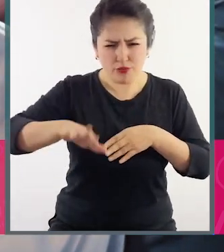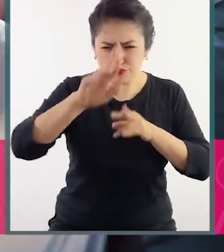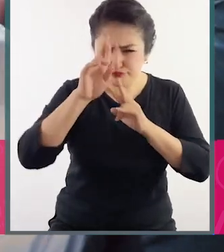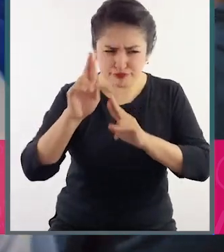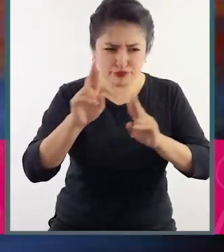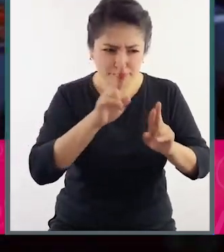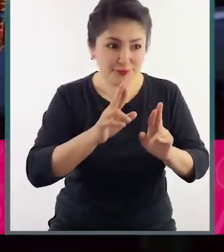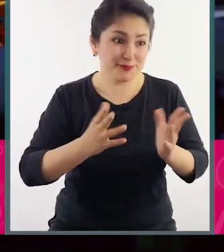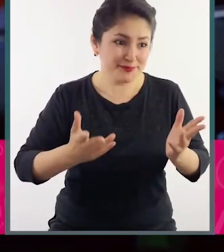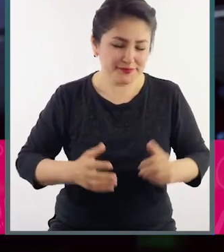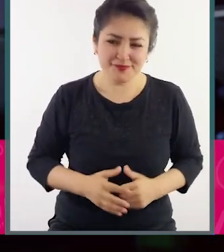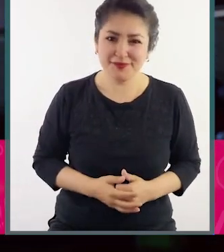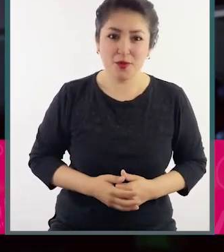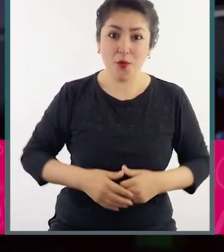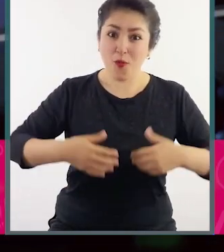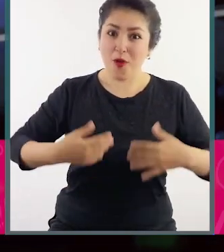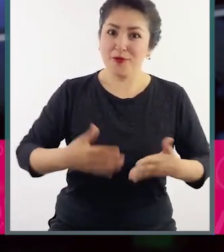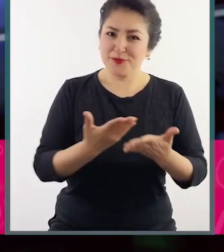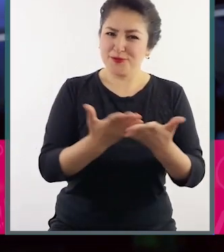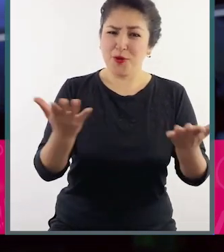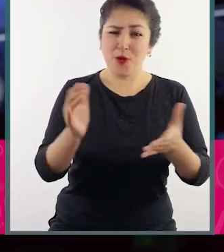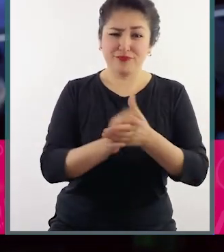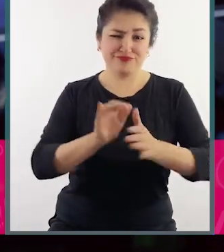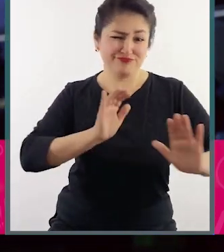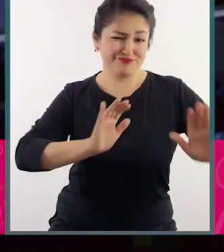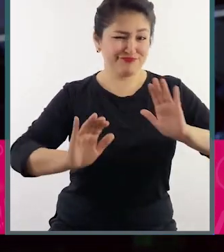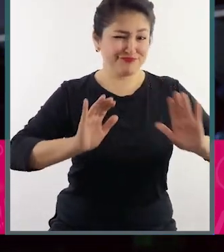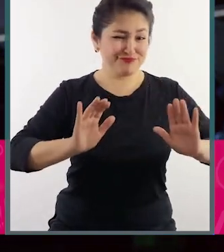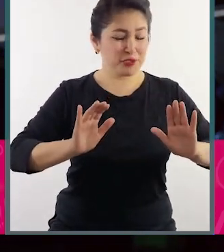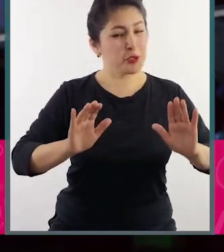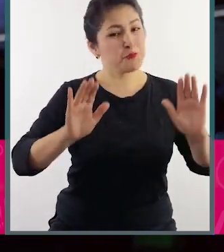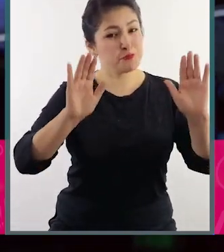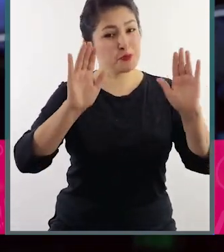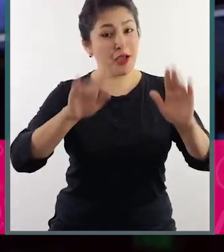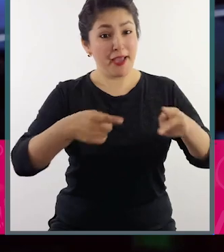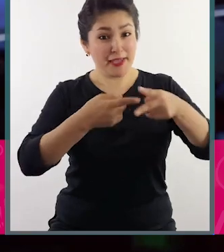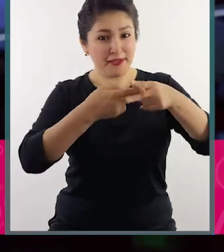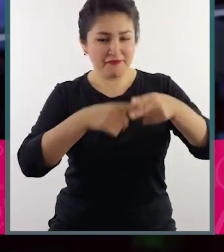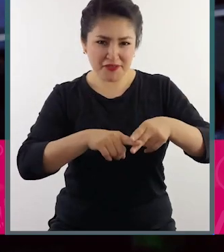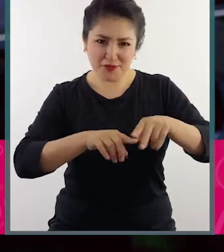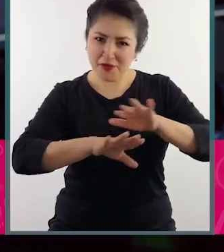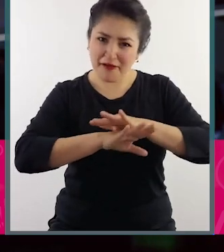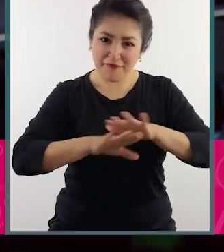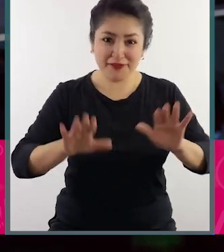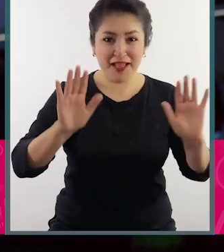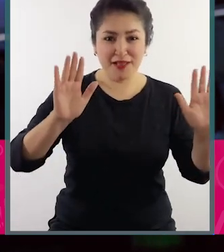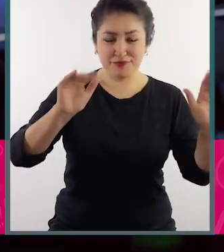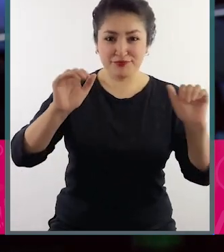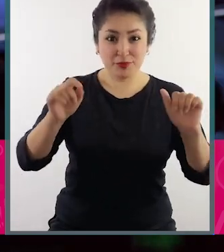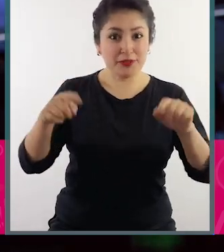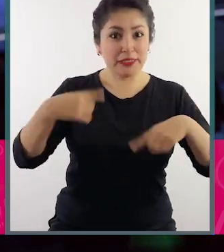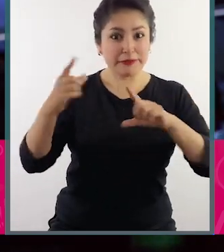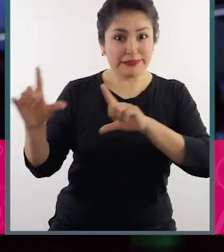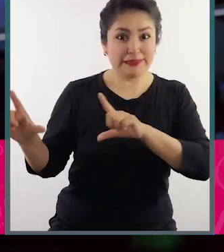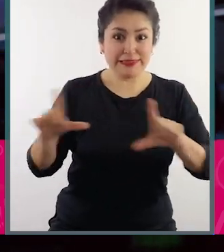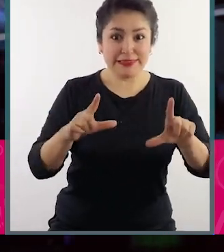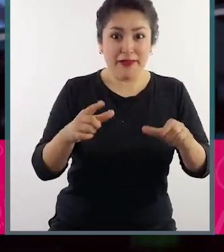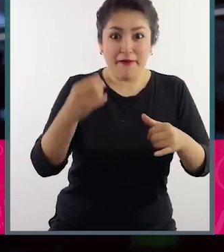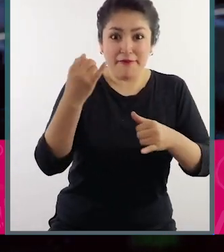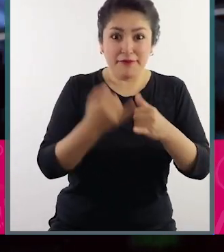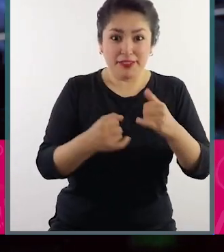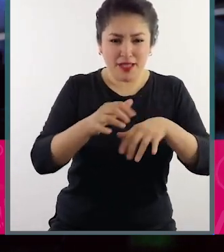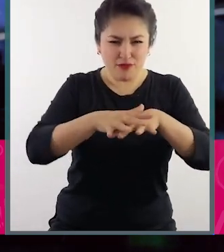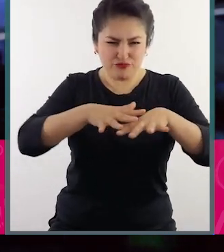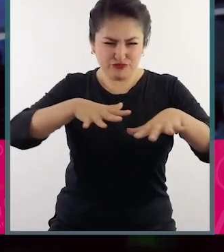los rivales. Y así, con ritmo afroperuano, nos despedimos de la inauguración, y lo que se viene es la final y